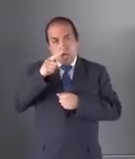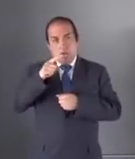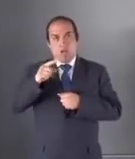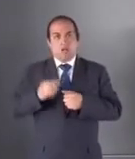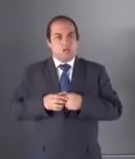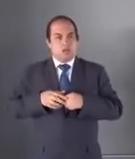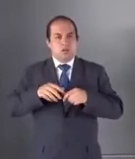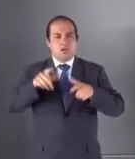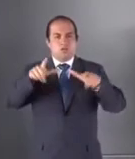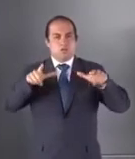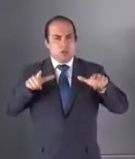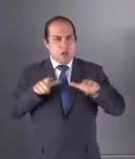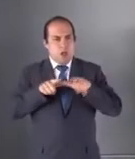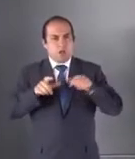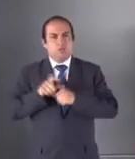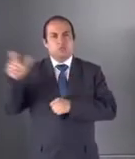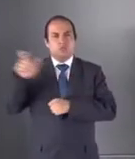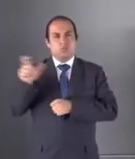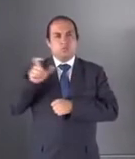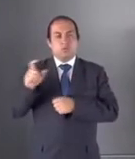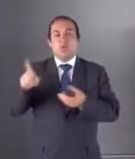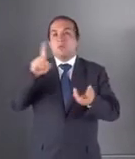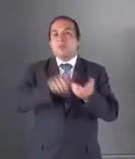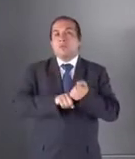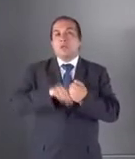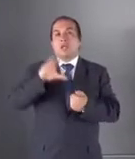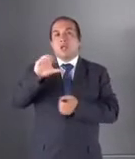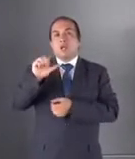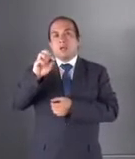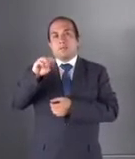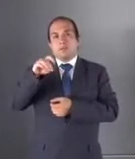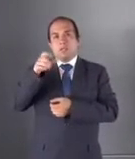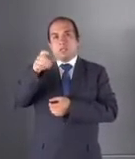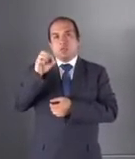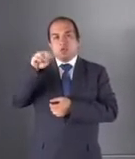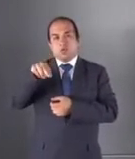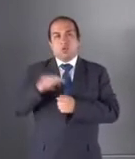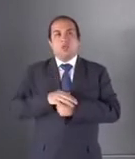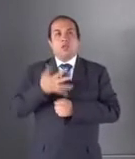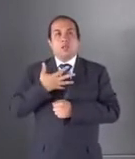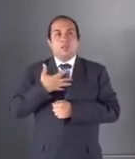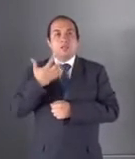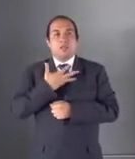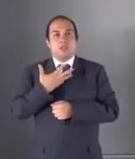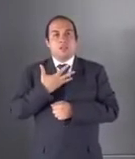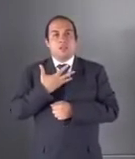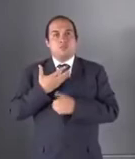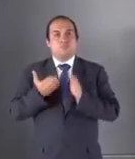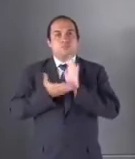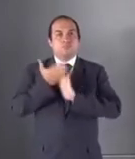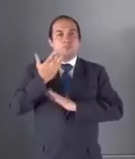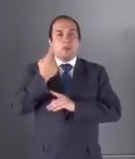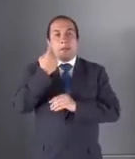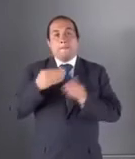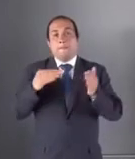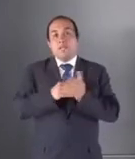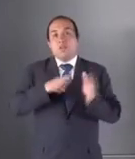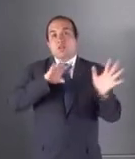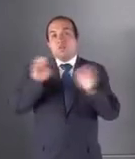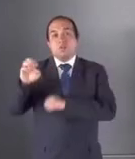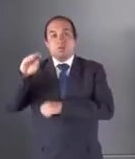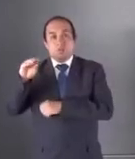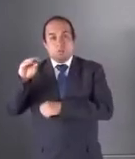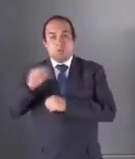Xochimilco, y en particular el Camellón, donde había un humedal que fue construido en 1990, cuando se hizo